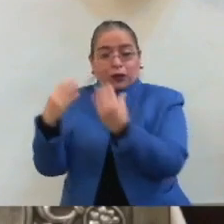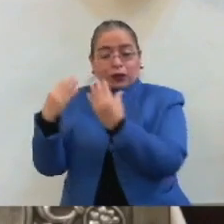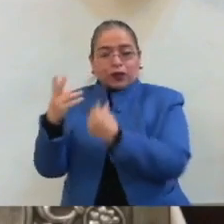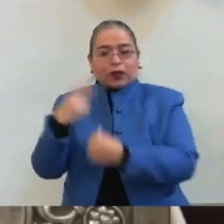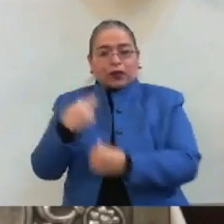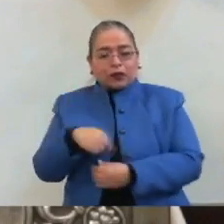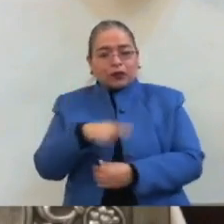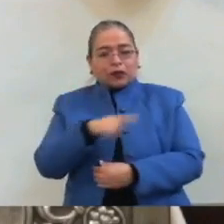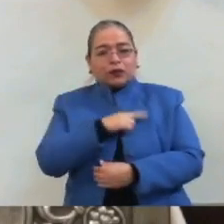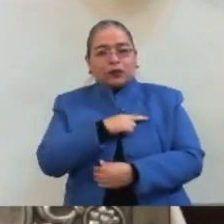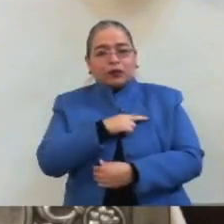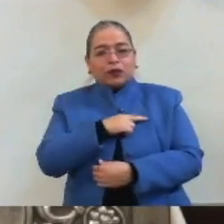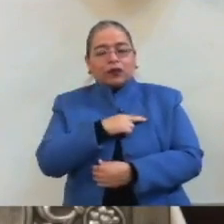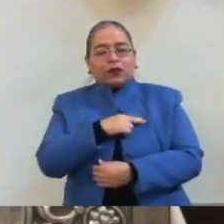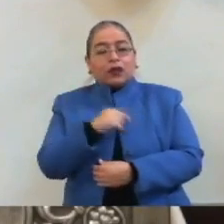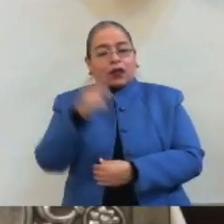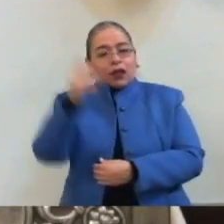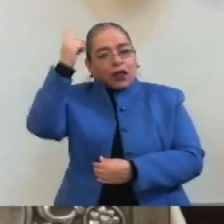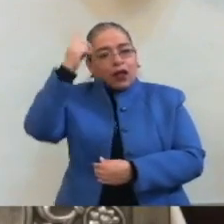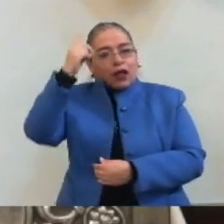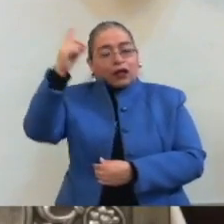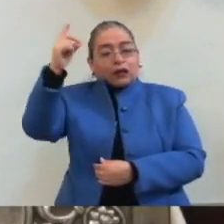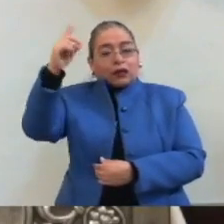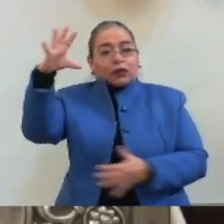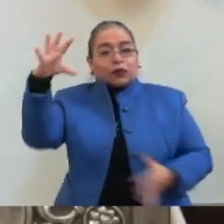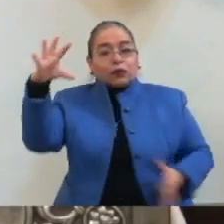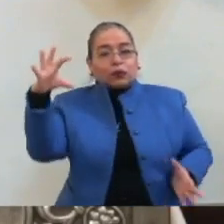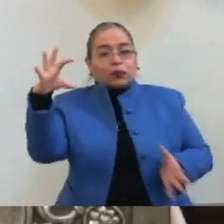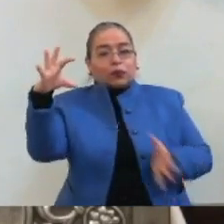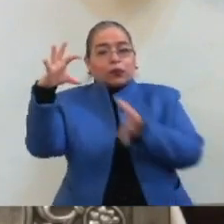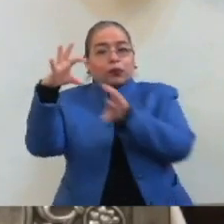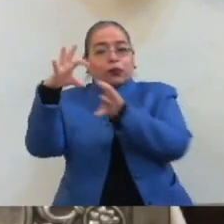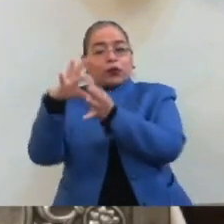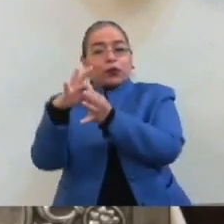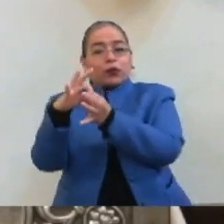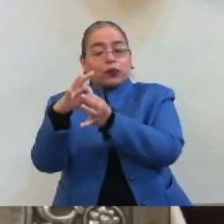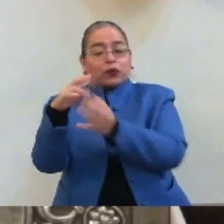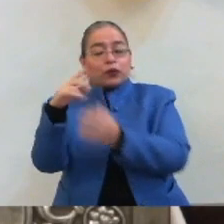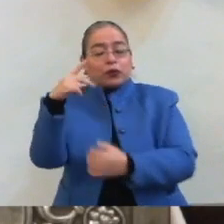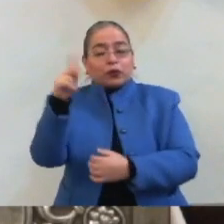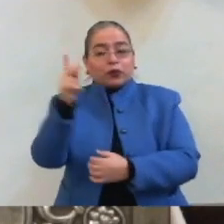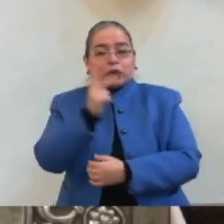adiós que nos une por su palabra